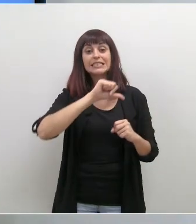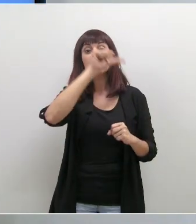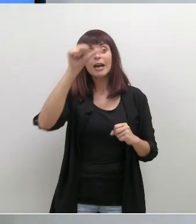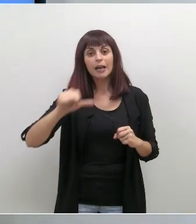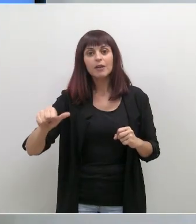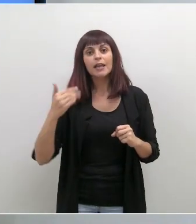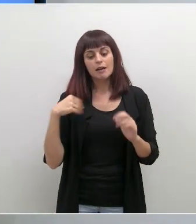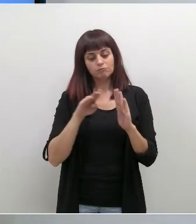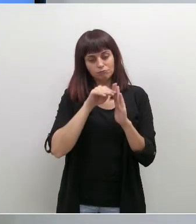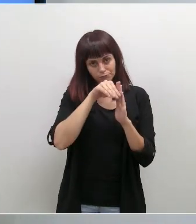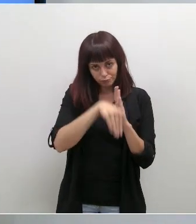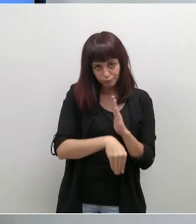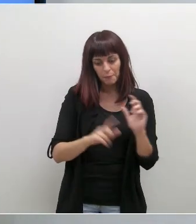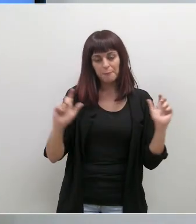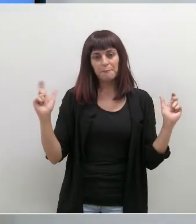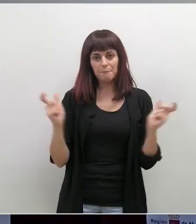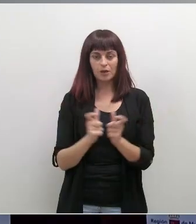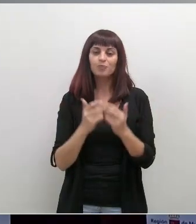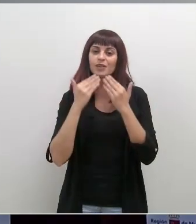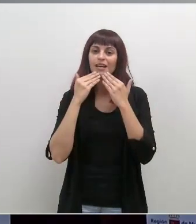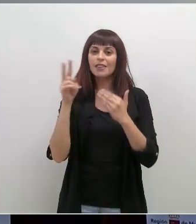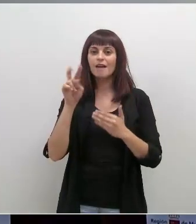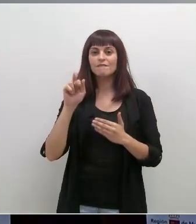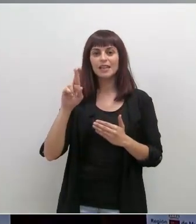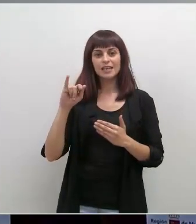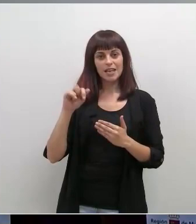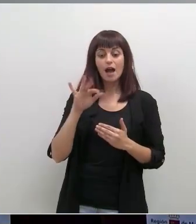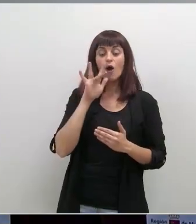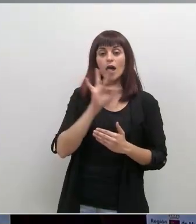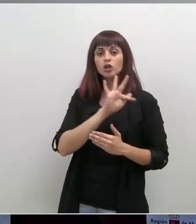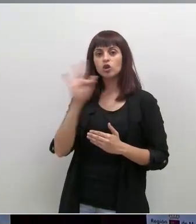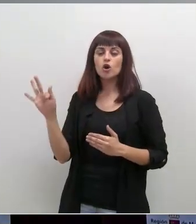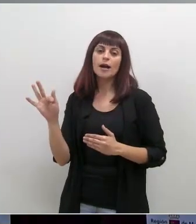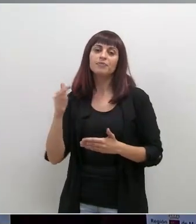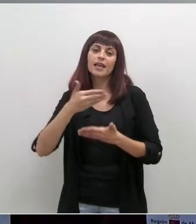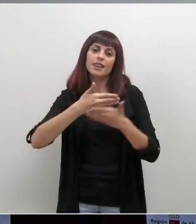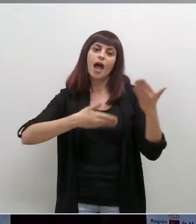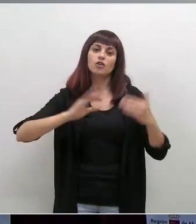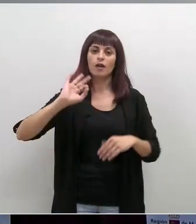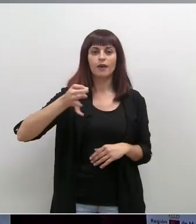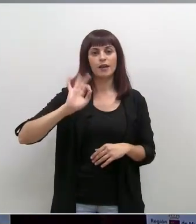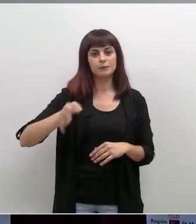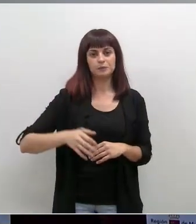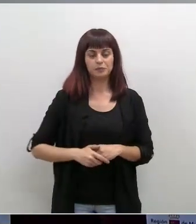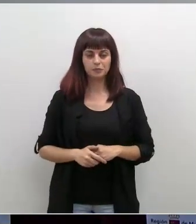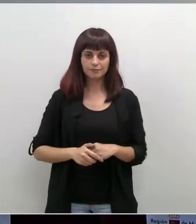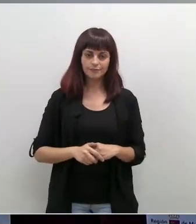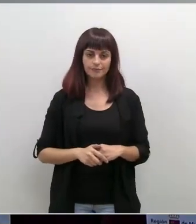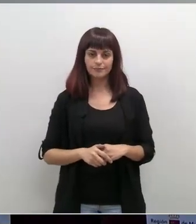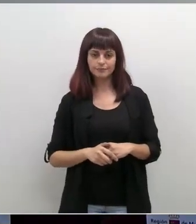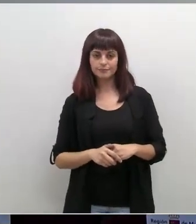incidencia de la región. Gracias, Virginia. Es el turno ahora de David Gómez, del diario La Verdad.